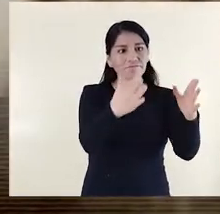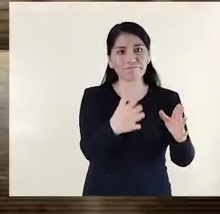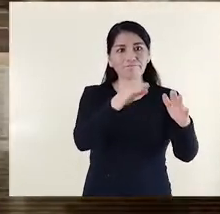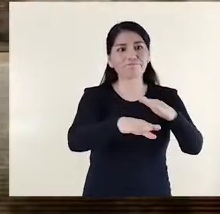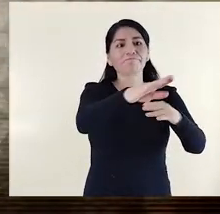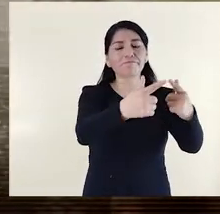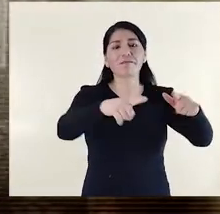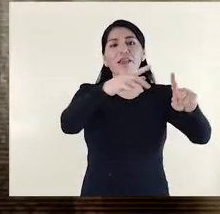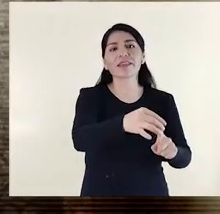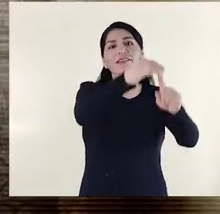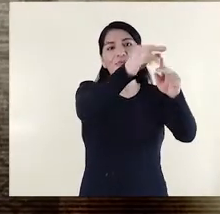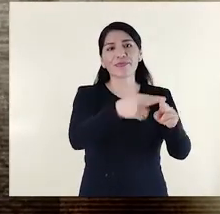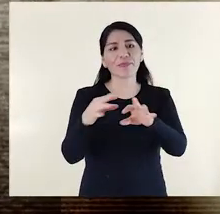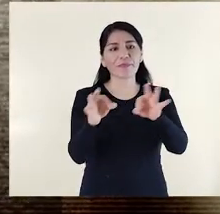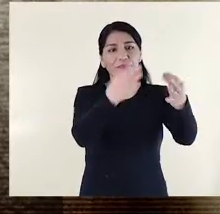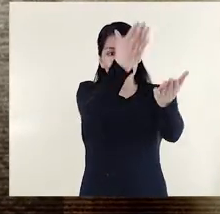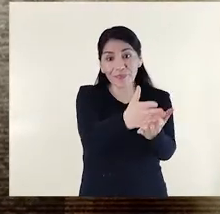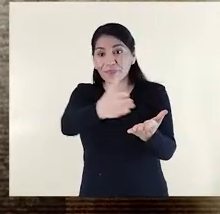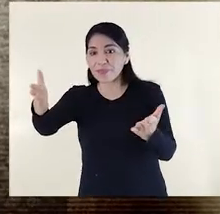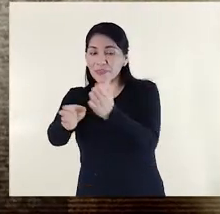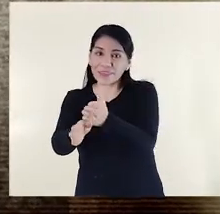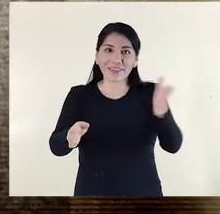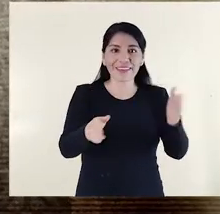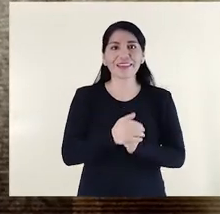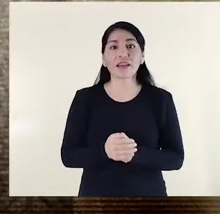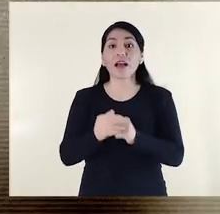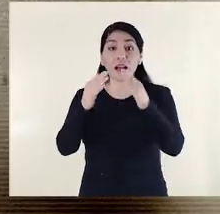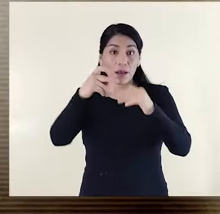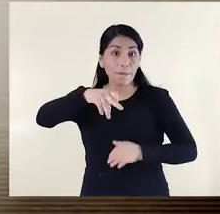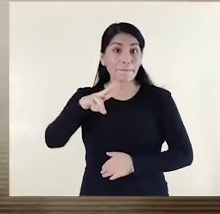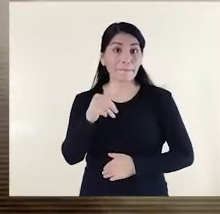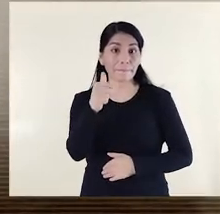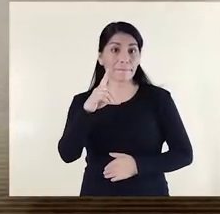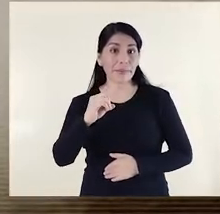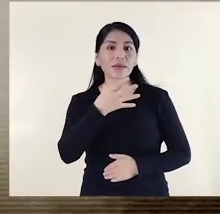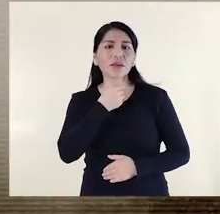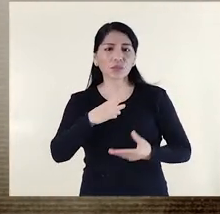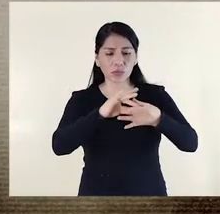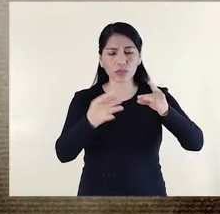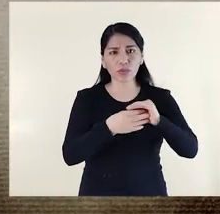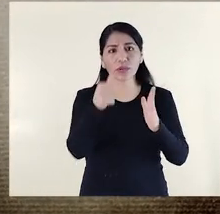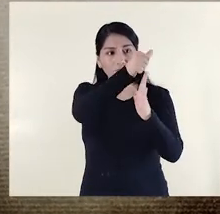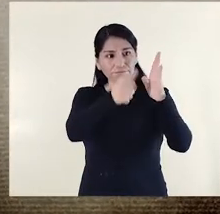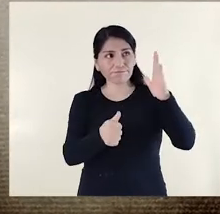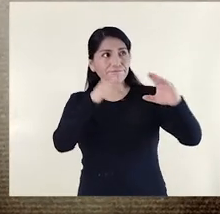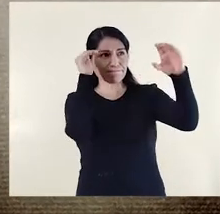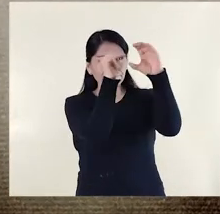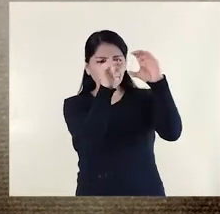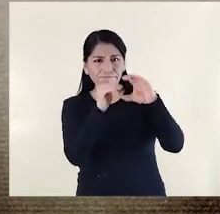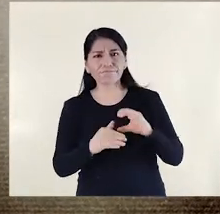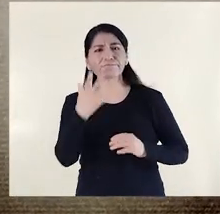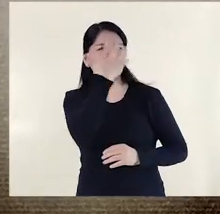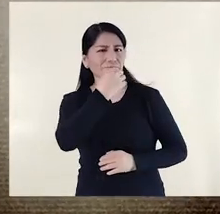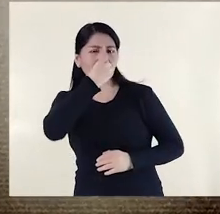que así se llama la habitación que divide los patios. Siendo Prado un amante de la historia y coleccionista de arte, guarda